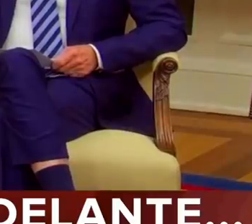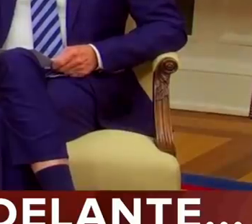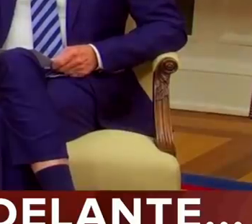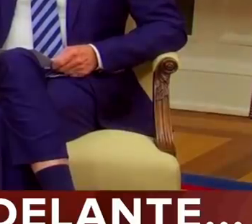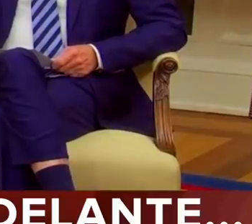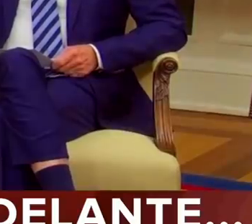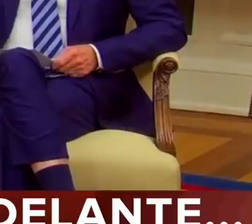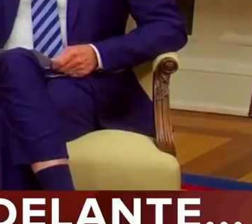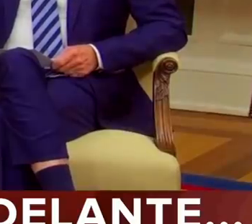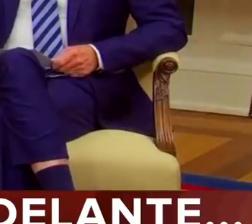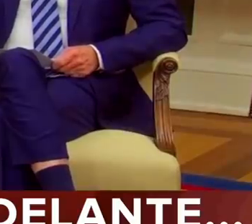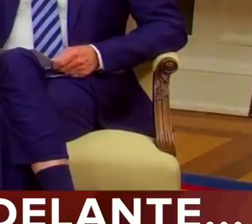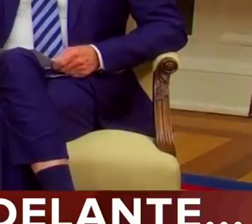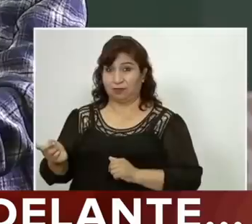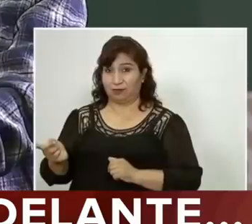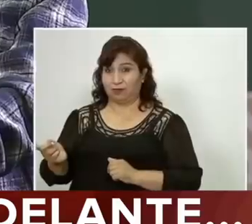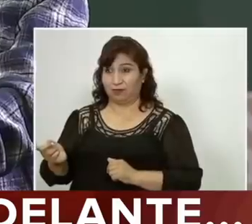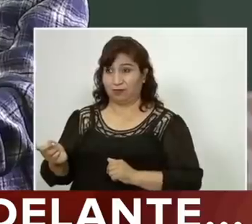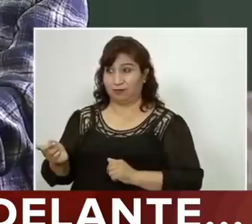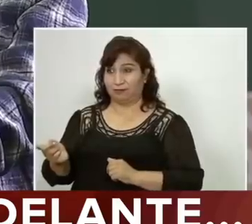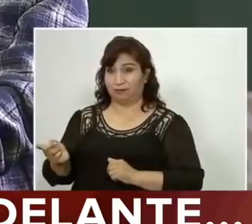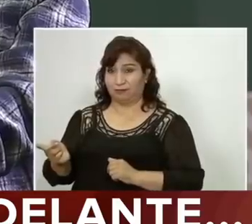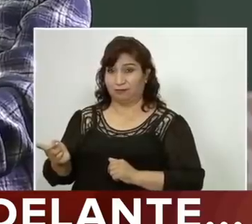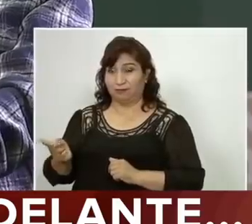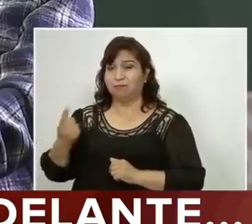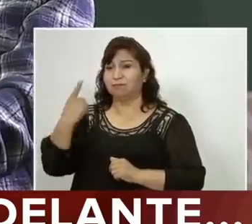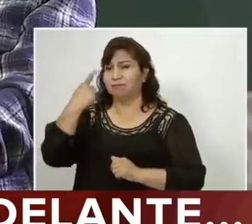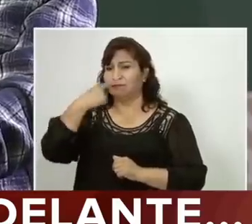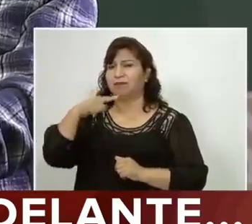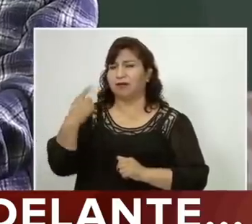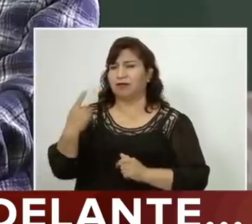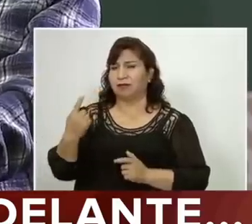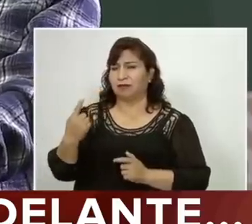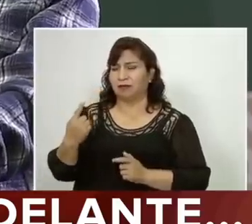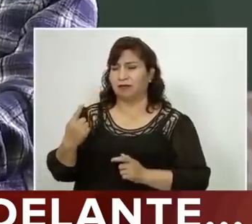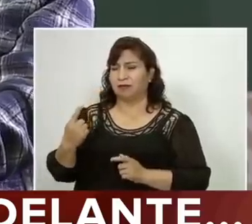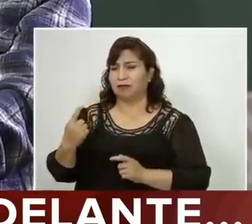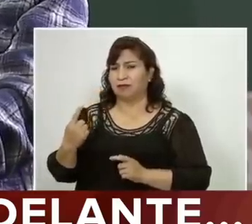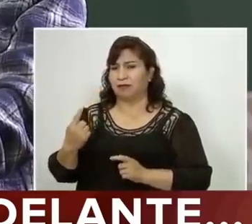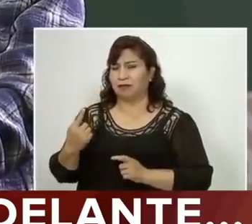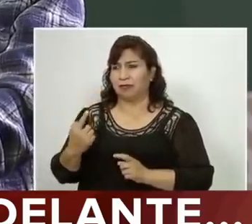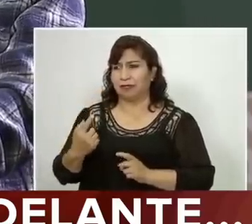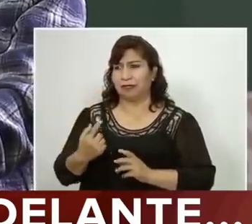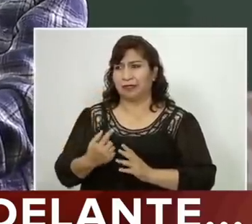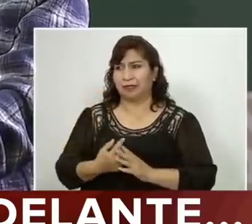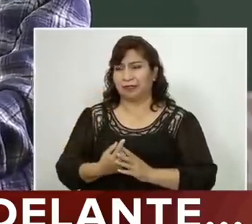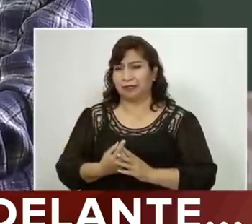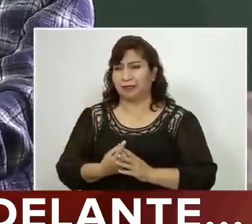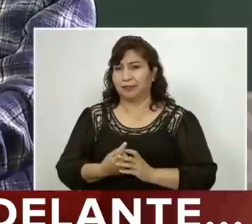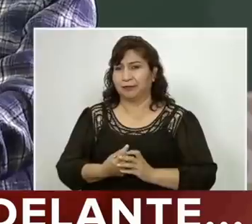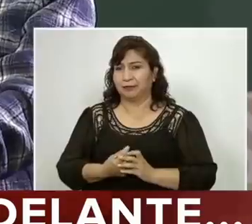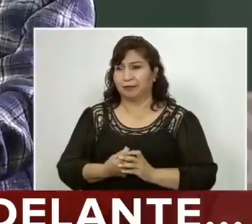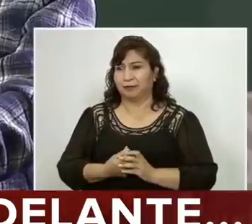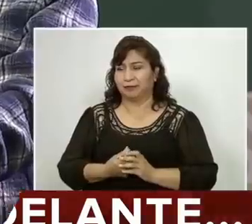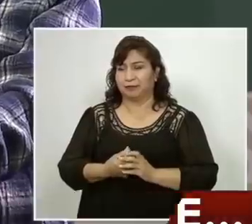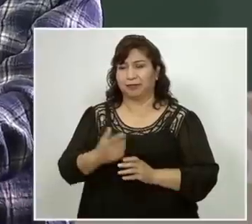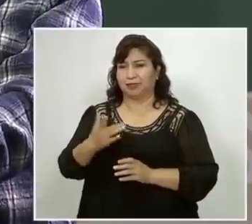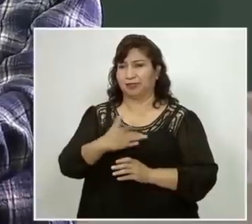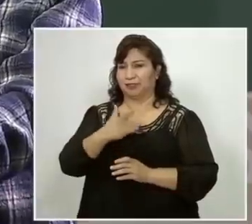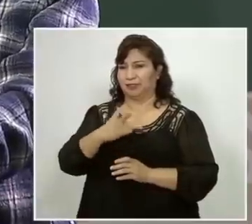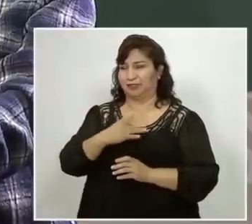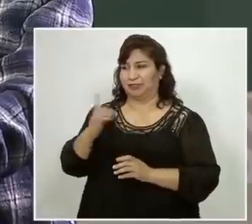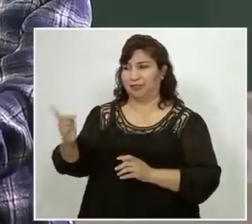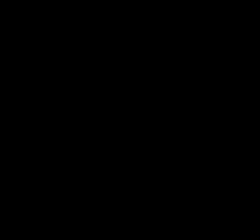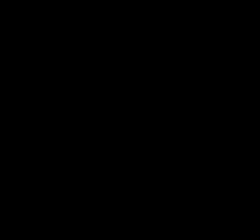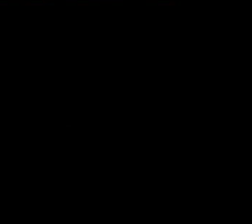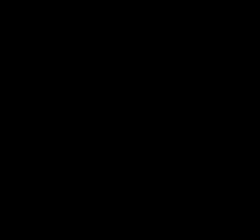se lo dije, para que sintiera que hay